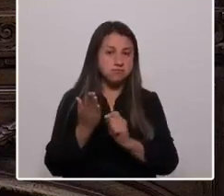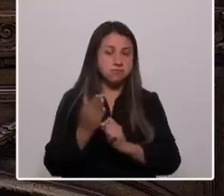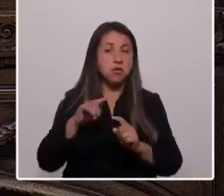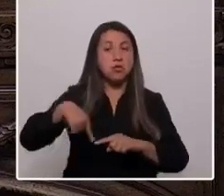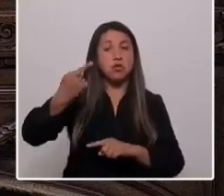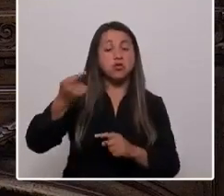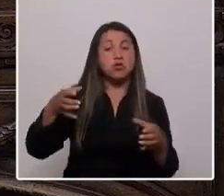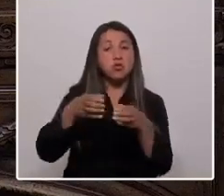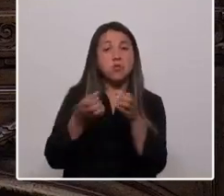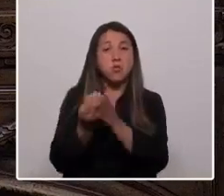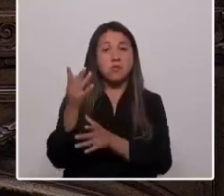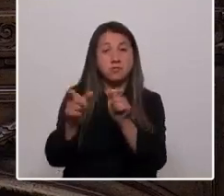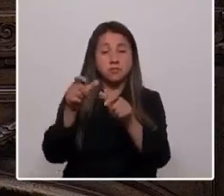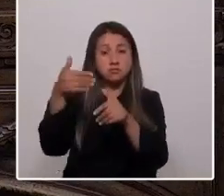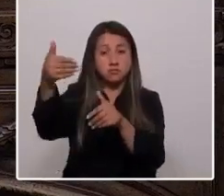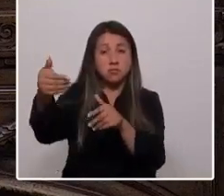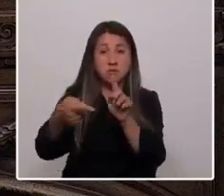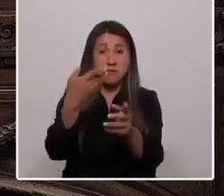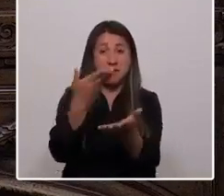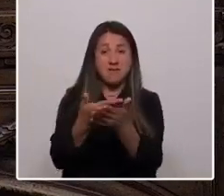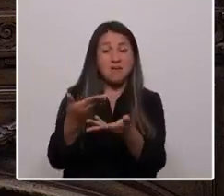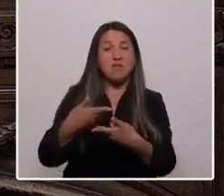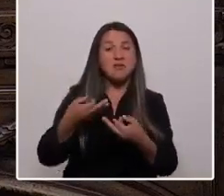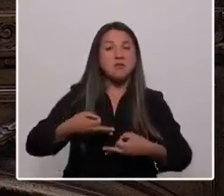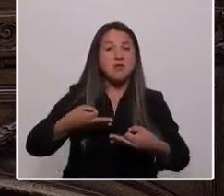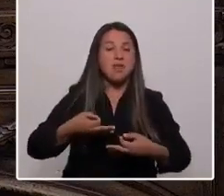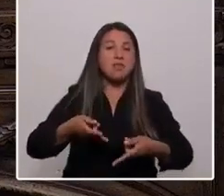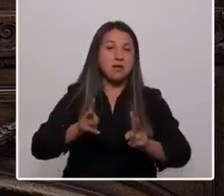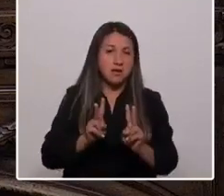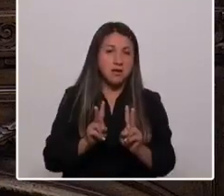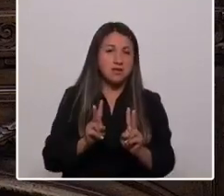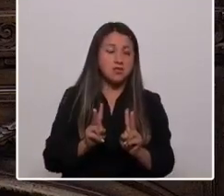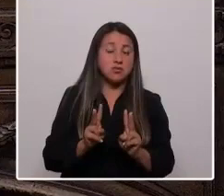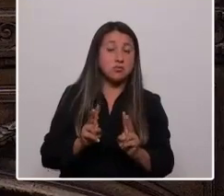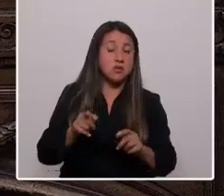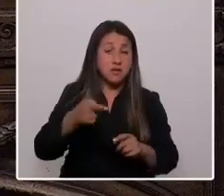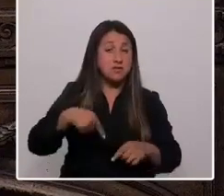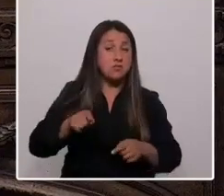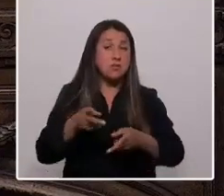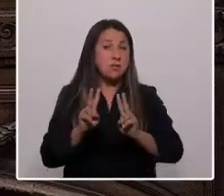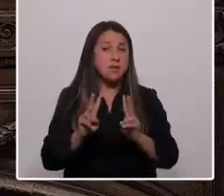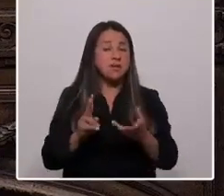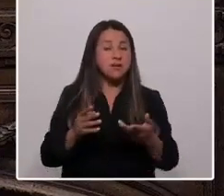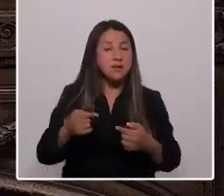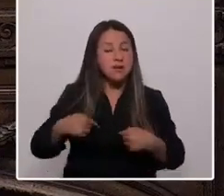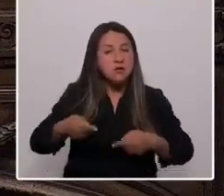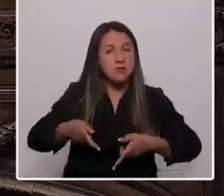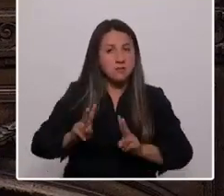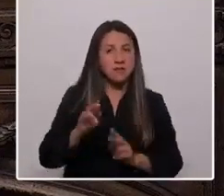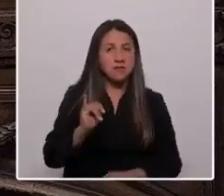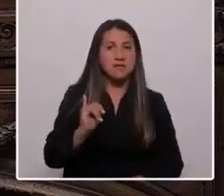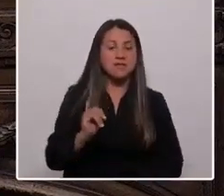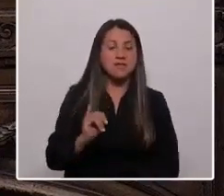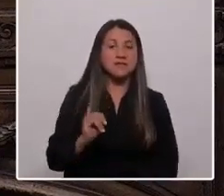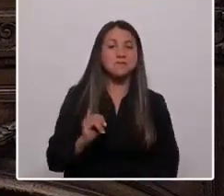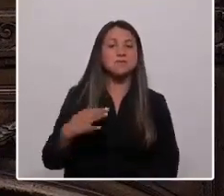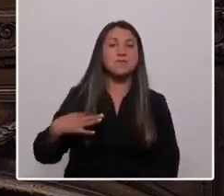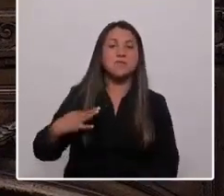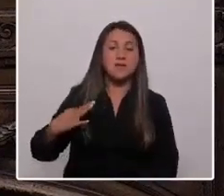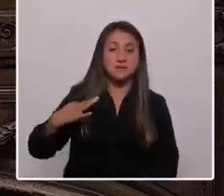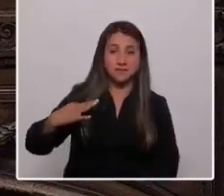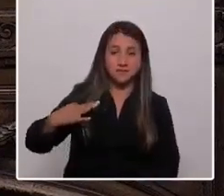constitución que por primera vez nos garantice derechos que no permitan y que nos permitan dejar de ser ciudadanas de segunda clase